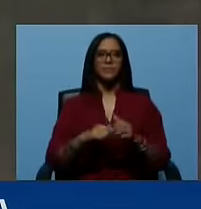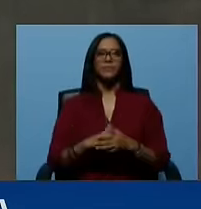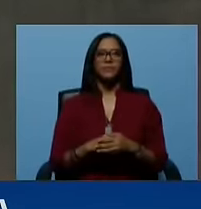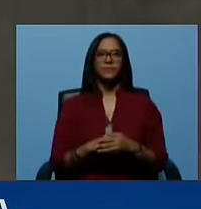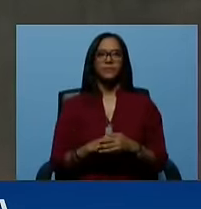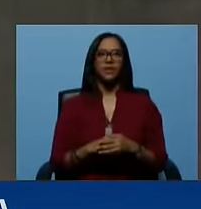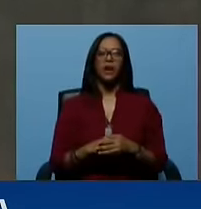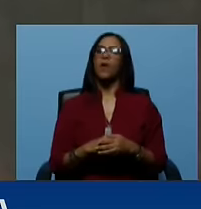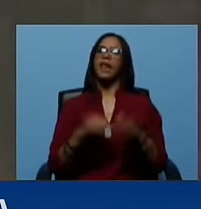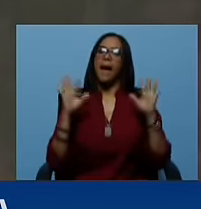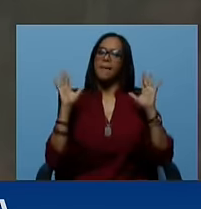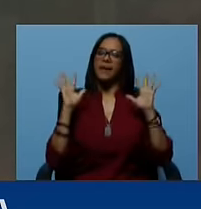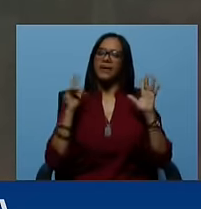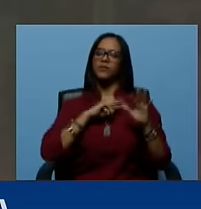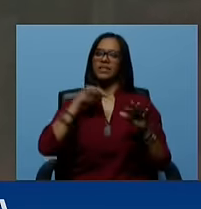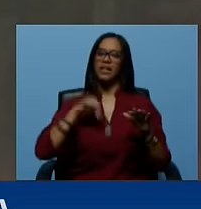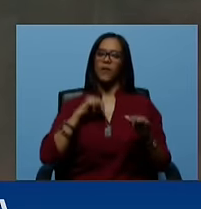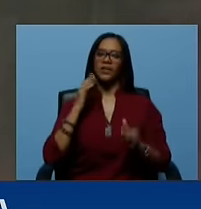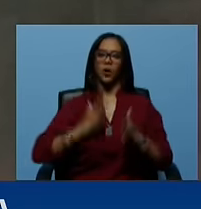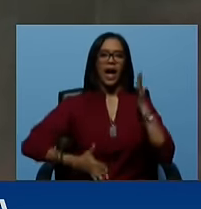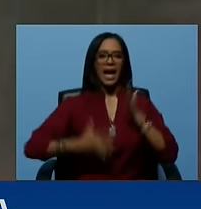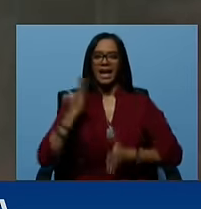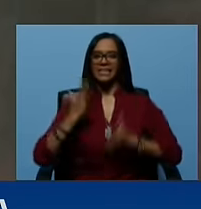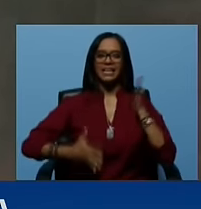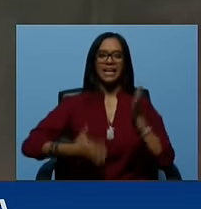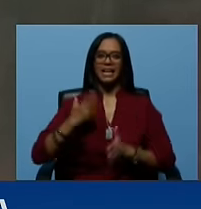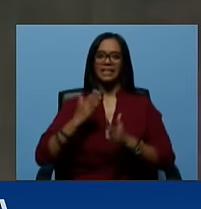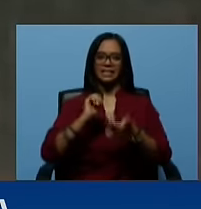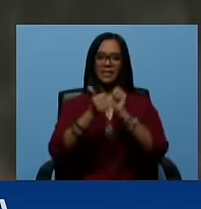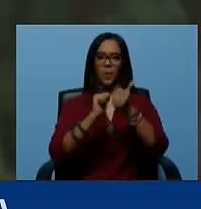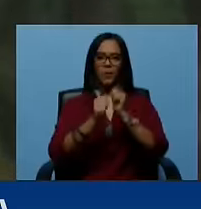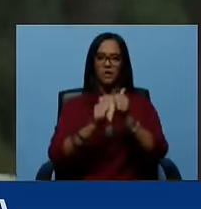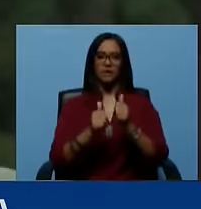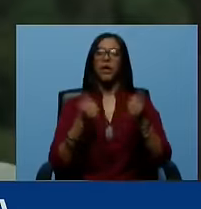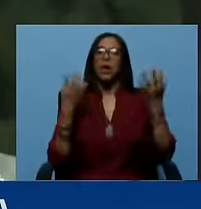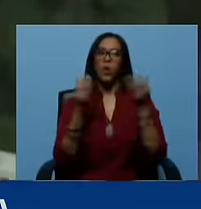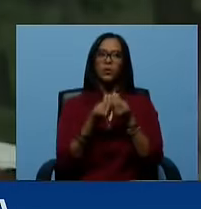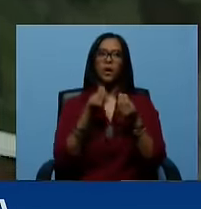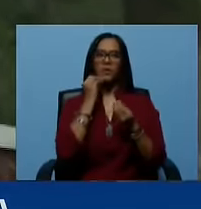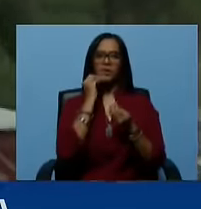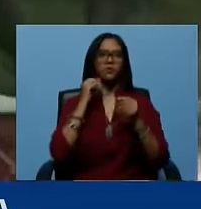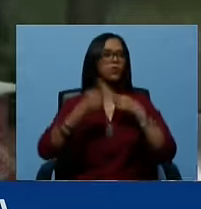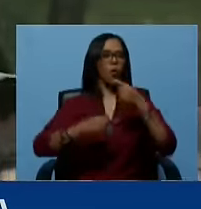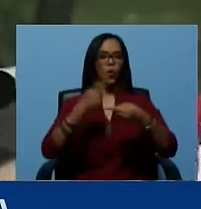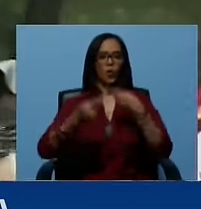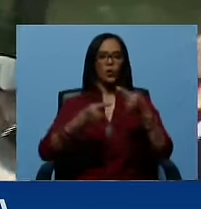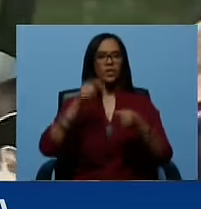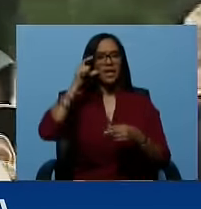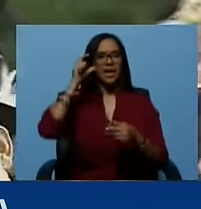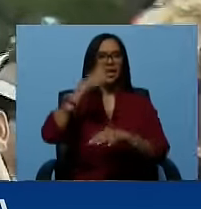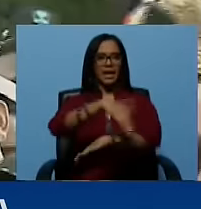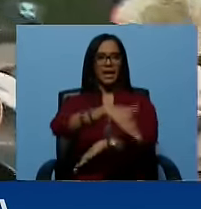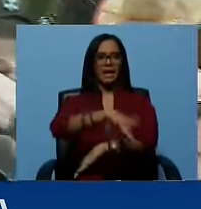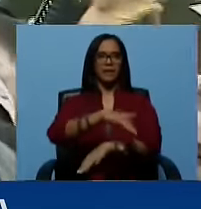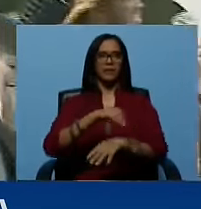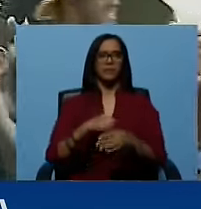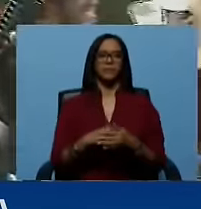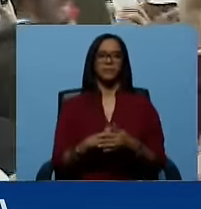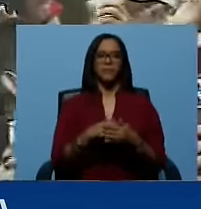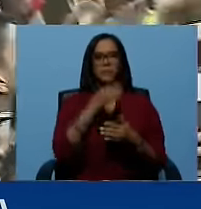las manos de nuestros atletas, junto a los muchachos y muchachas que están todos los días en la calle.